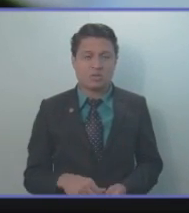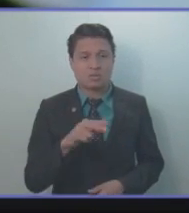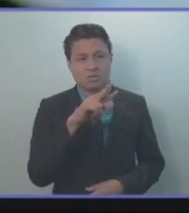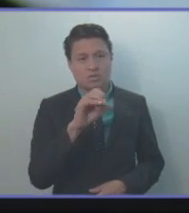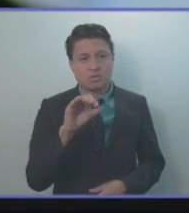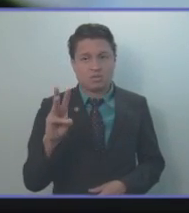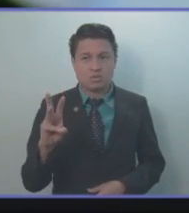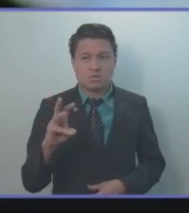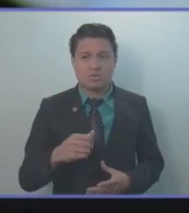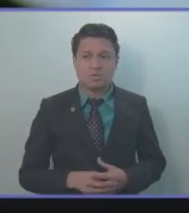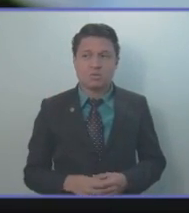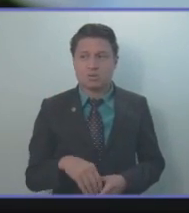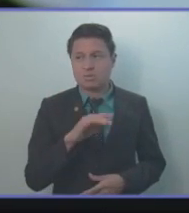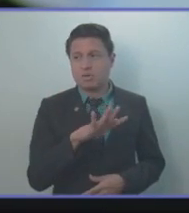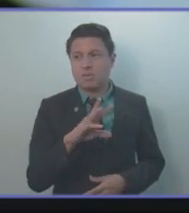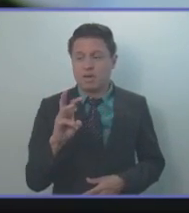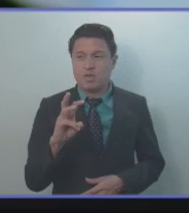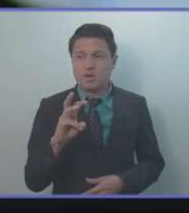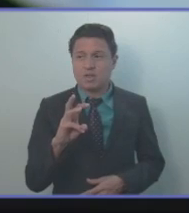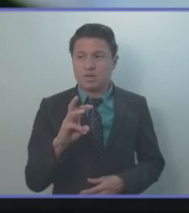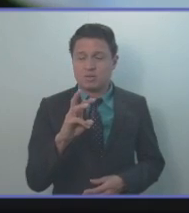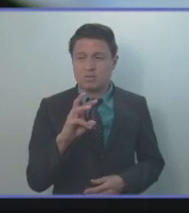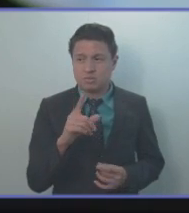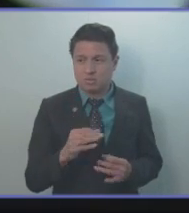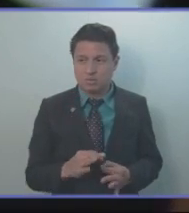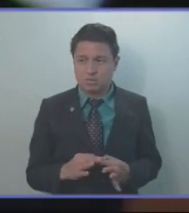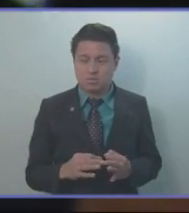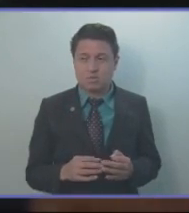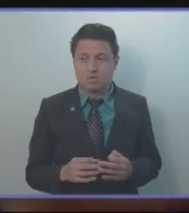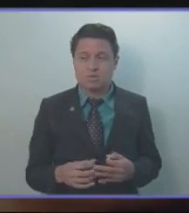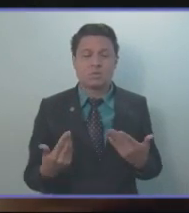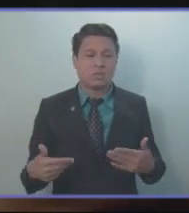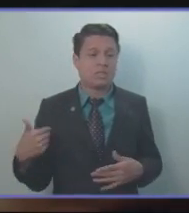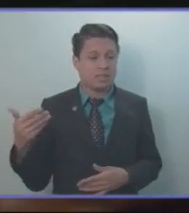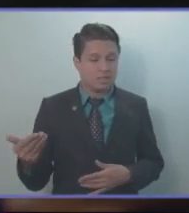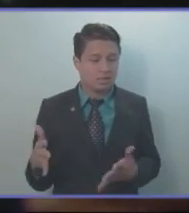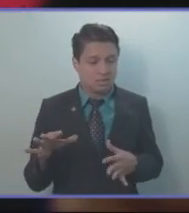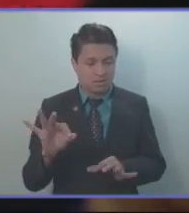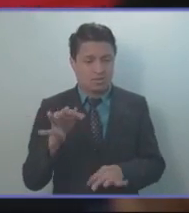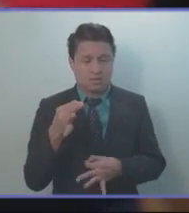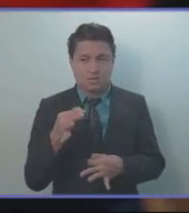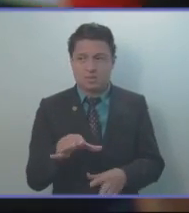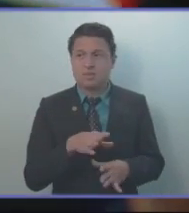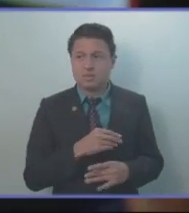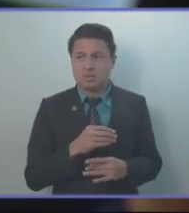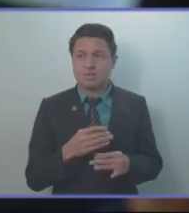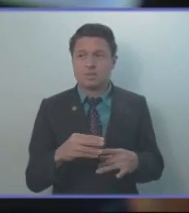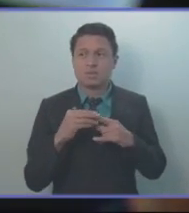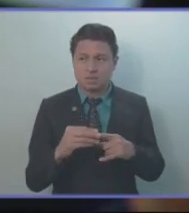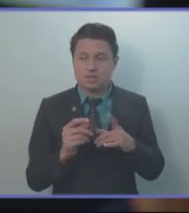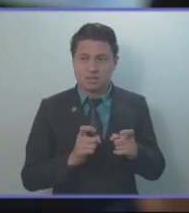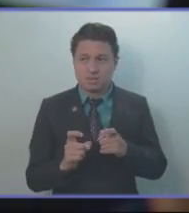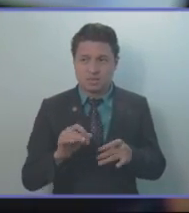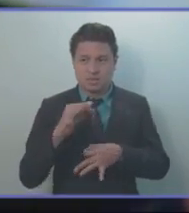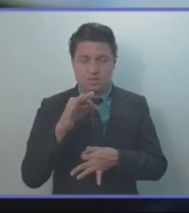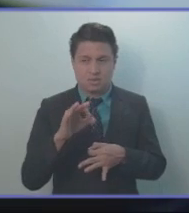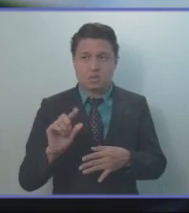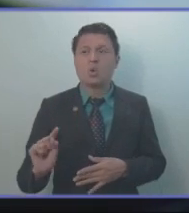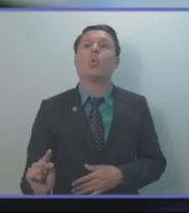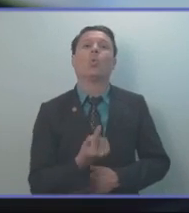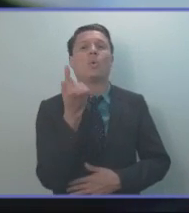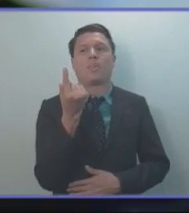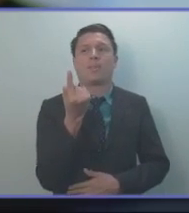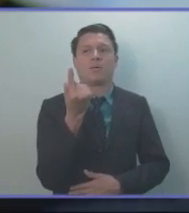tomo 356 del 31 del mismo mes y año, se aprobó la Ley Especial Reguladora de la Emisión del Documento Único de